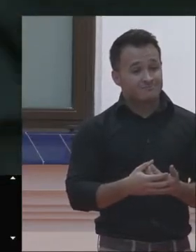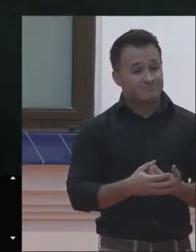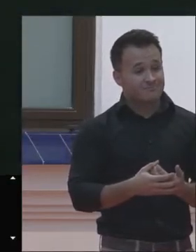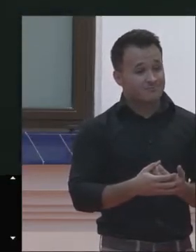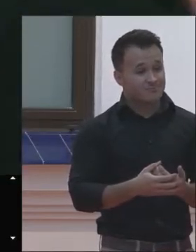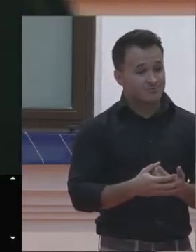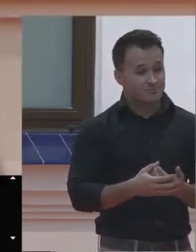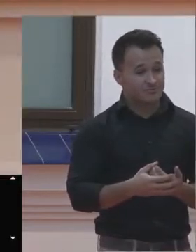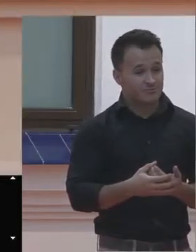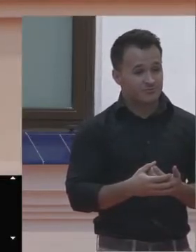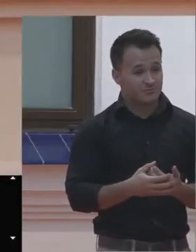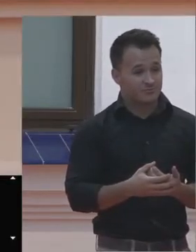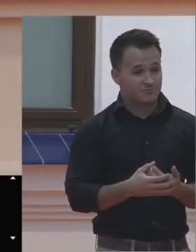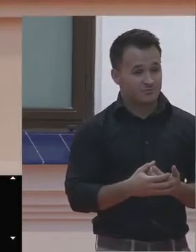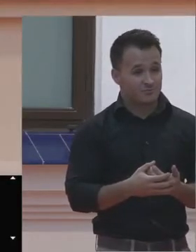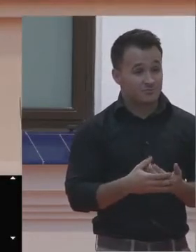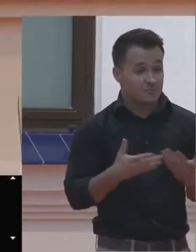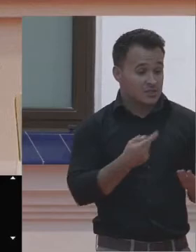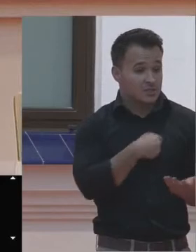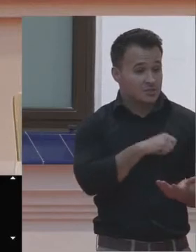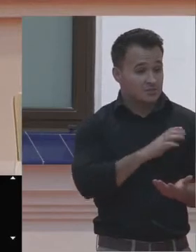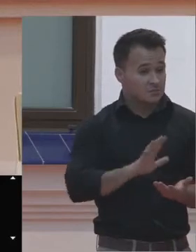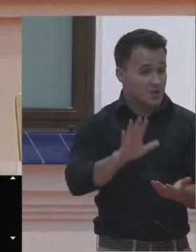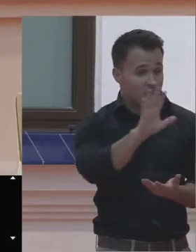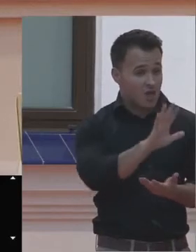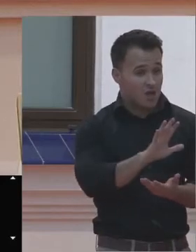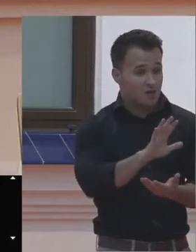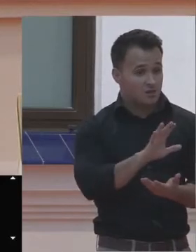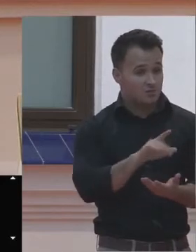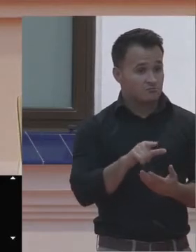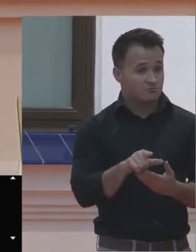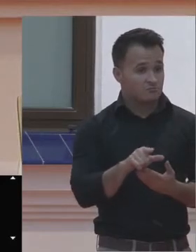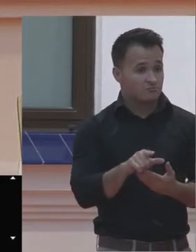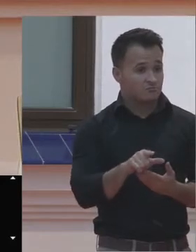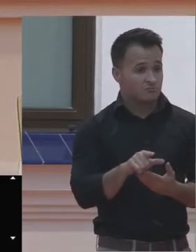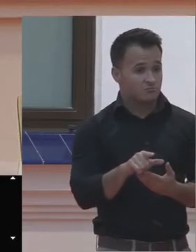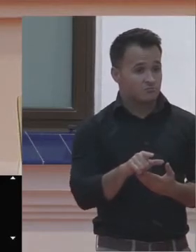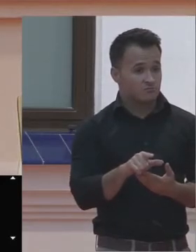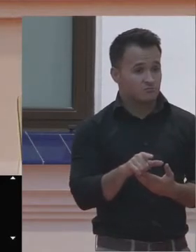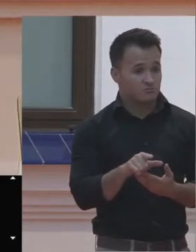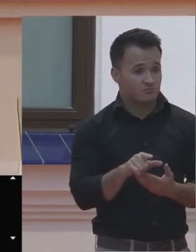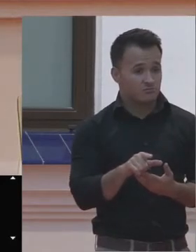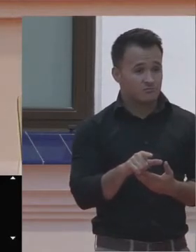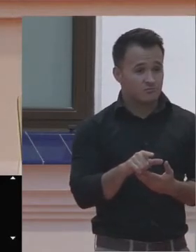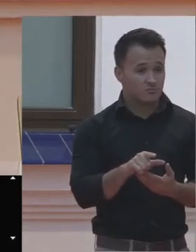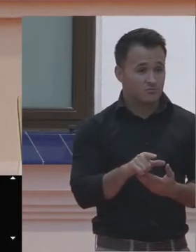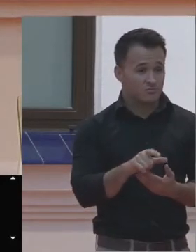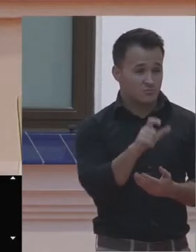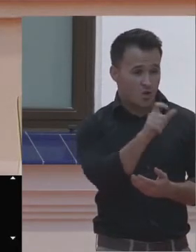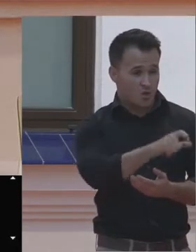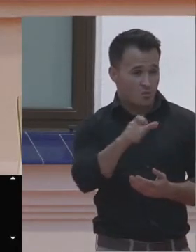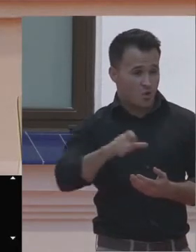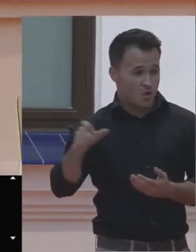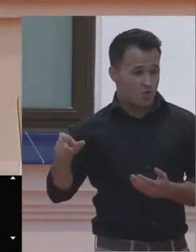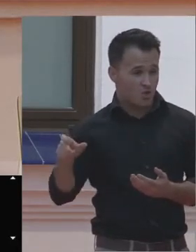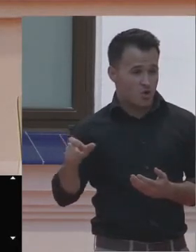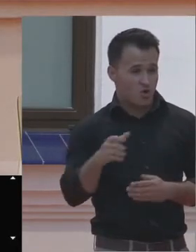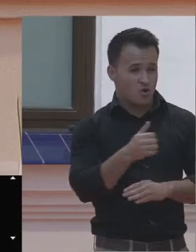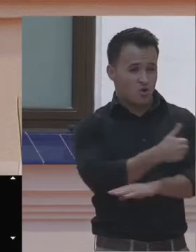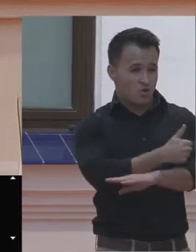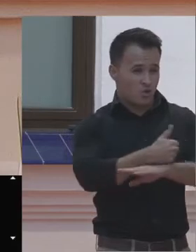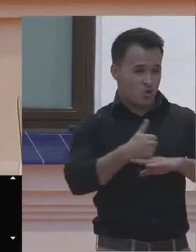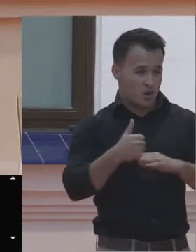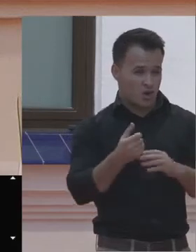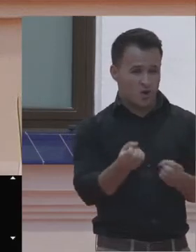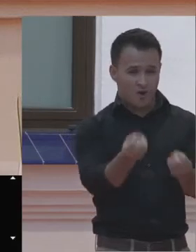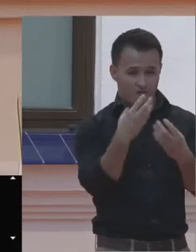Pero tenemos un problema, y es que España está compuesta por una población con ciudadanos completamente desinformados.